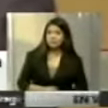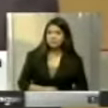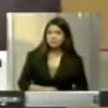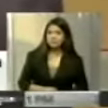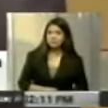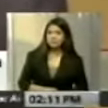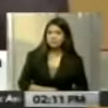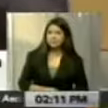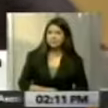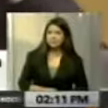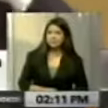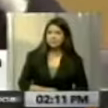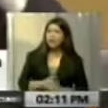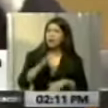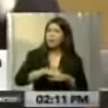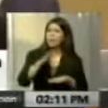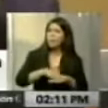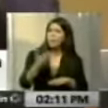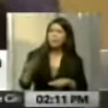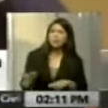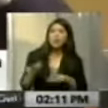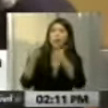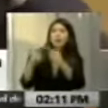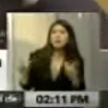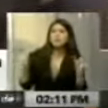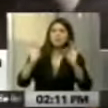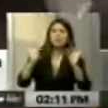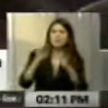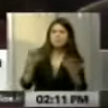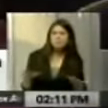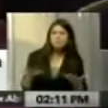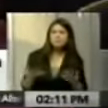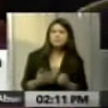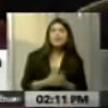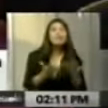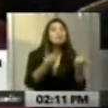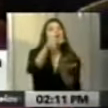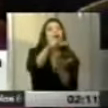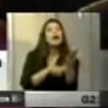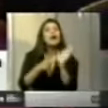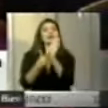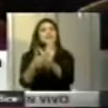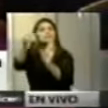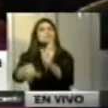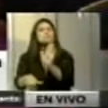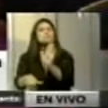Está bien, es la única que no lo voy a permitir. Dame la lista ahora mismo de los presos políticos para soltarlo.